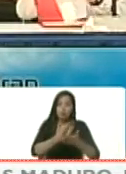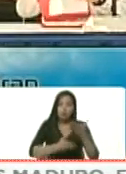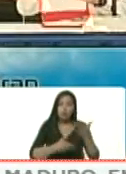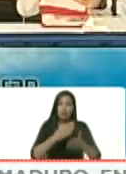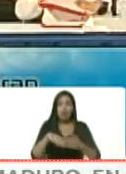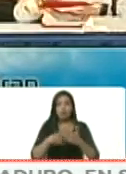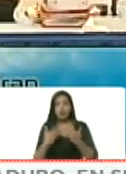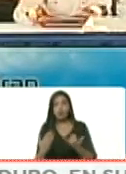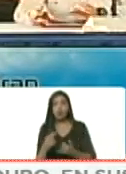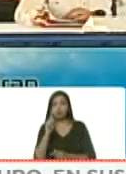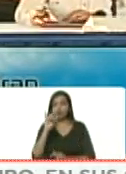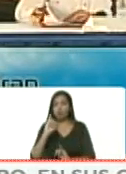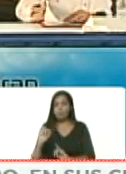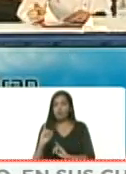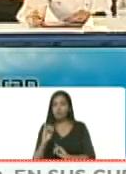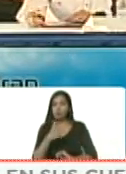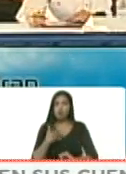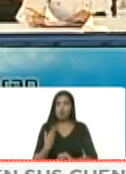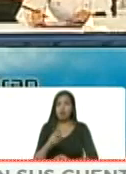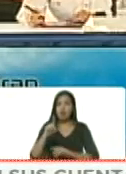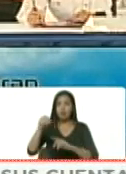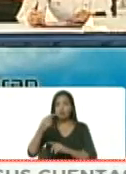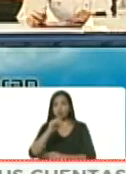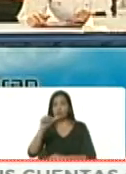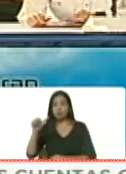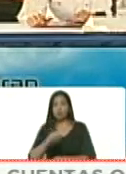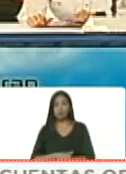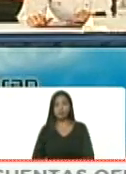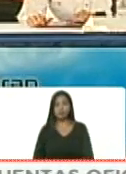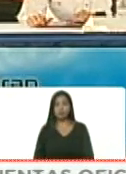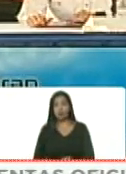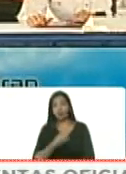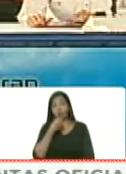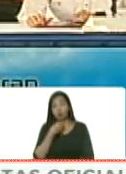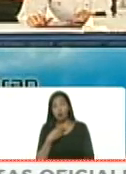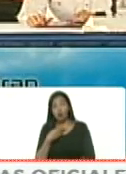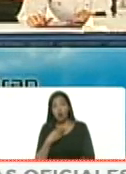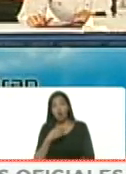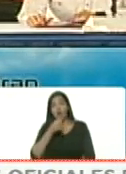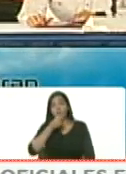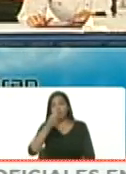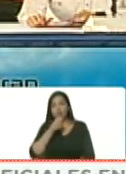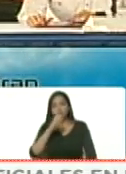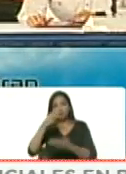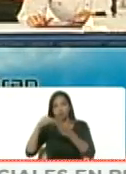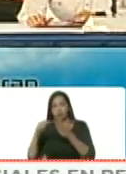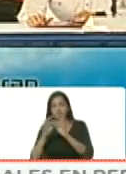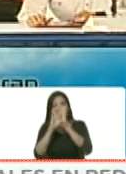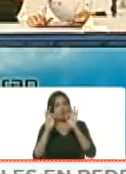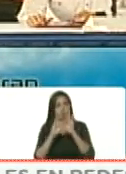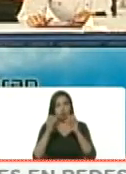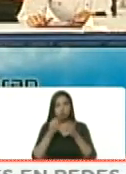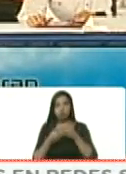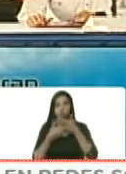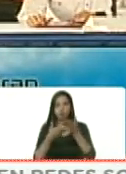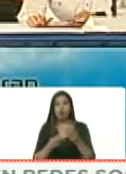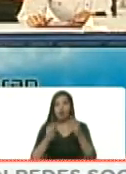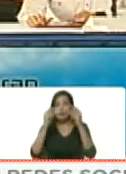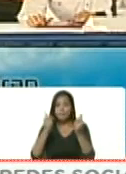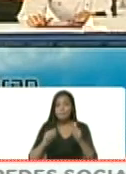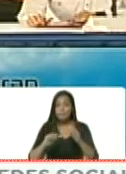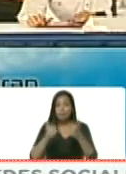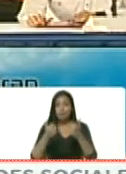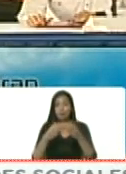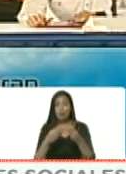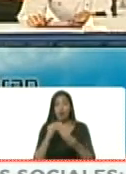surgido y tú en el transcurso de la próxima semana, bueno, con ruedas de prensa, con distintas formas, puedes activar el resto de